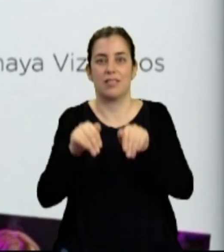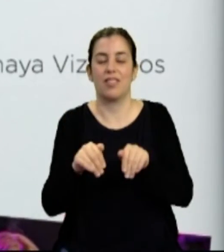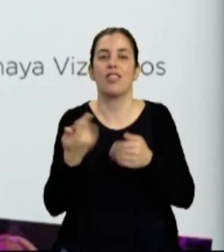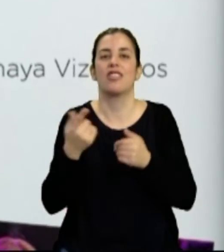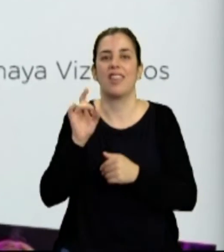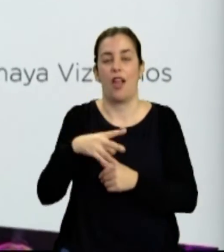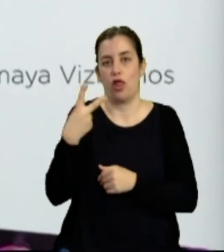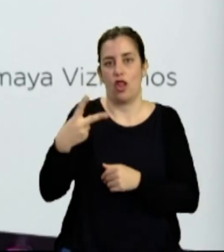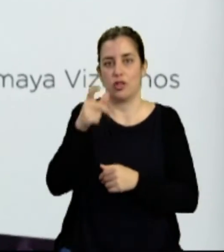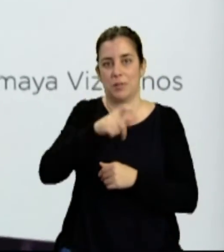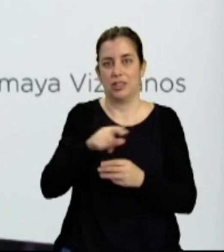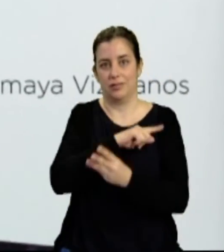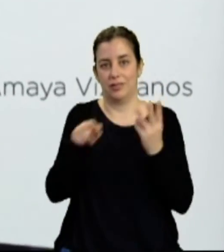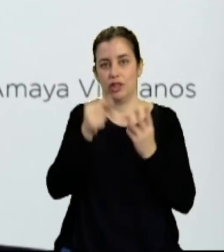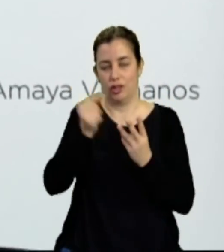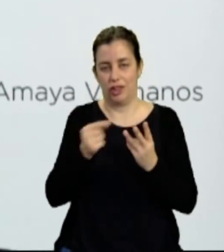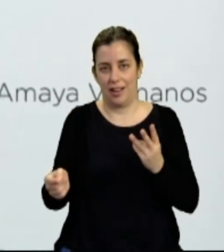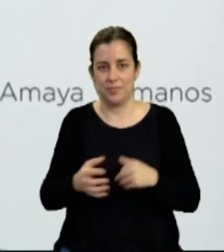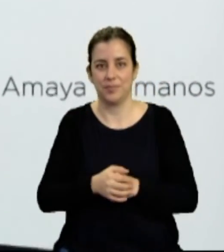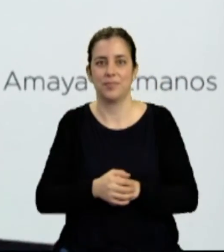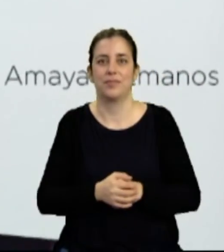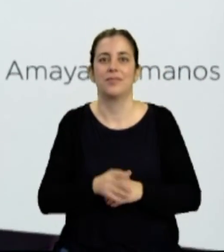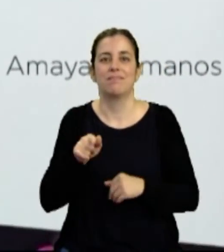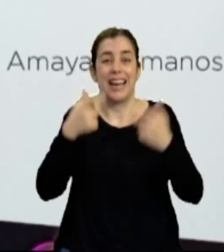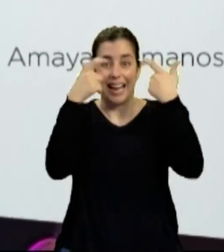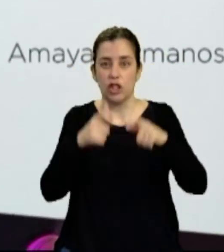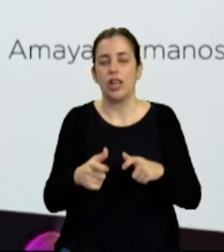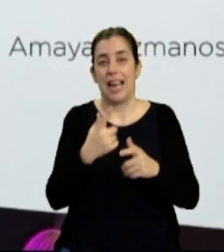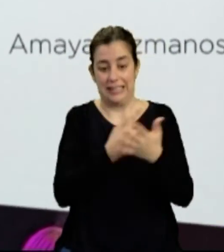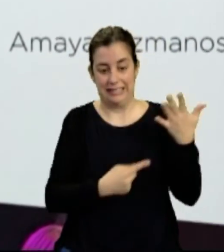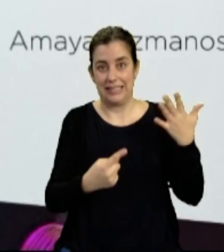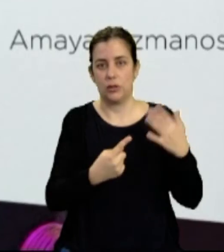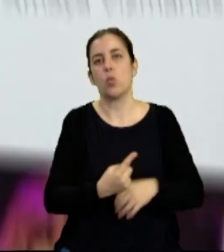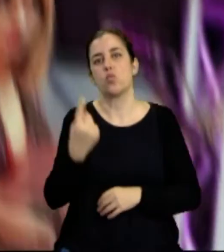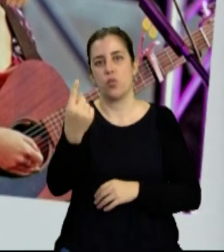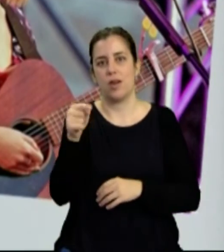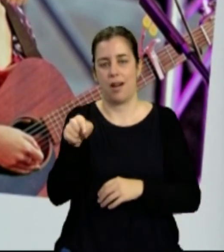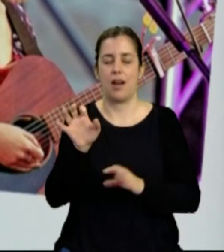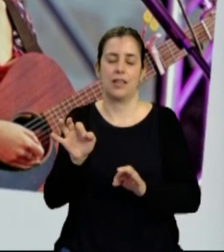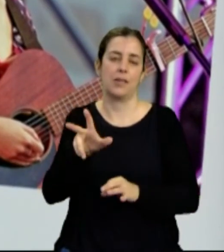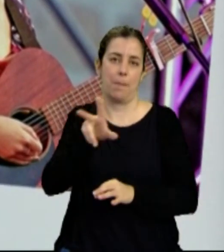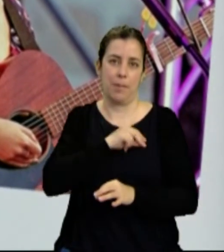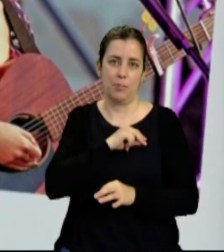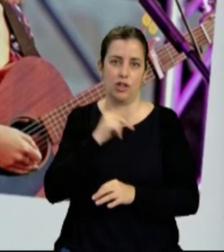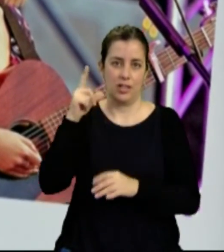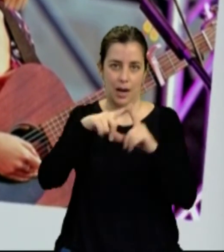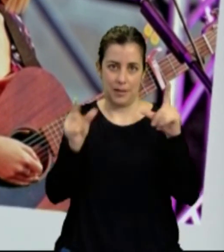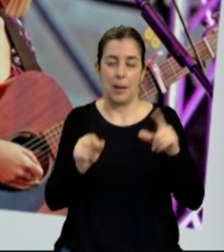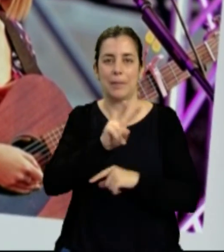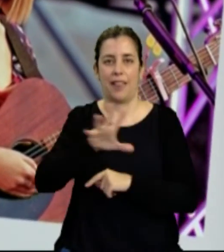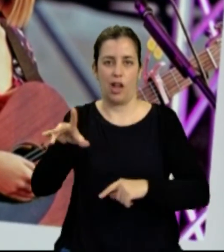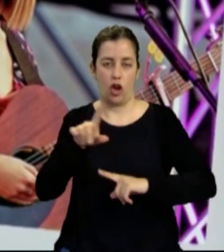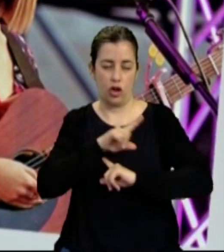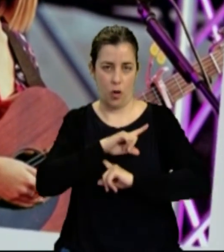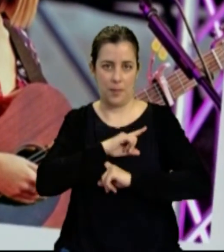es una de las 6 categorías de los quintos premios Navarra Televisión que se entregarán el próximo 25 de noviembre en Baluarte. Todavía estás a tiempo de